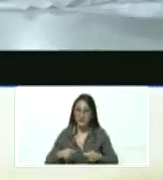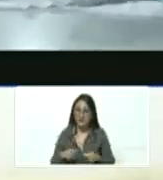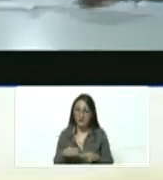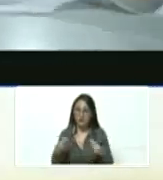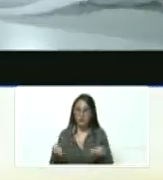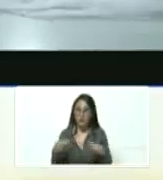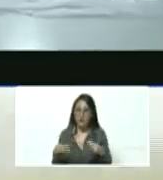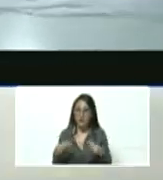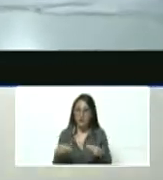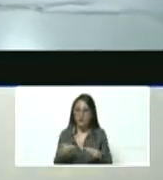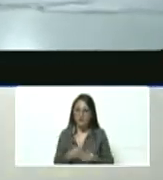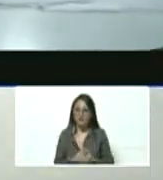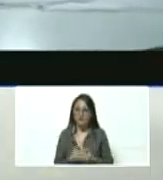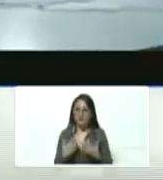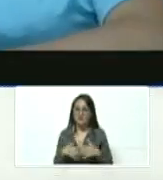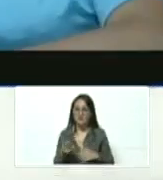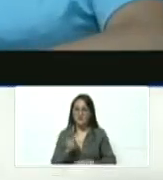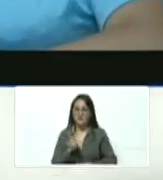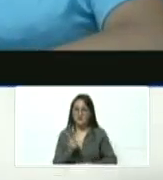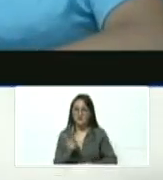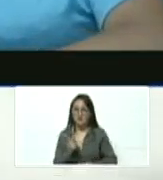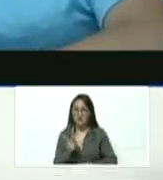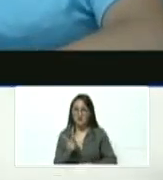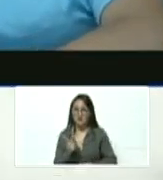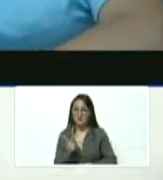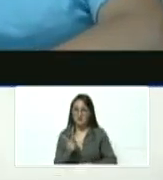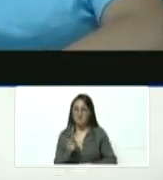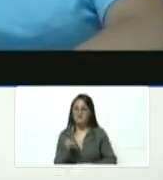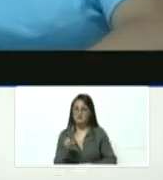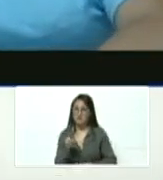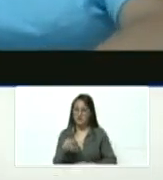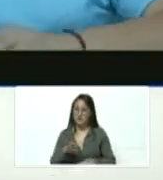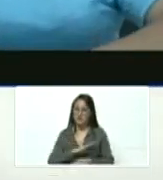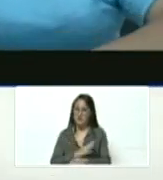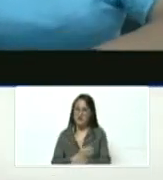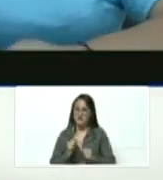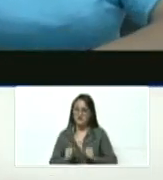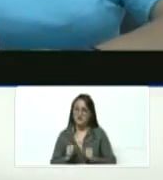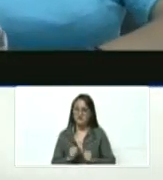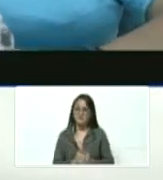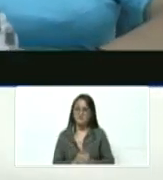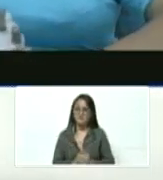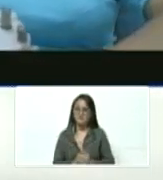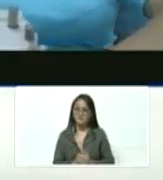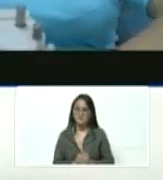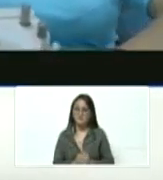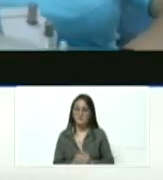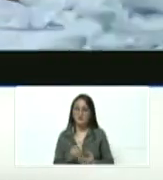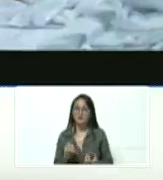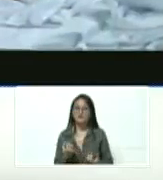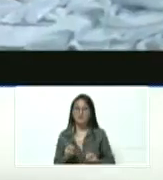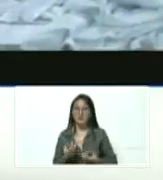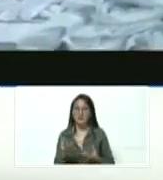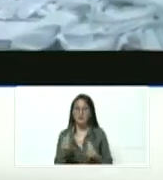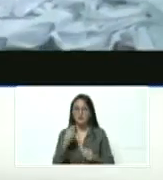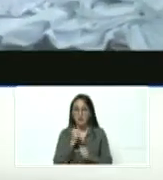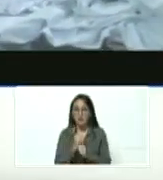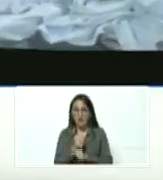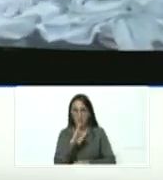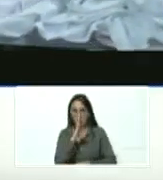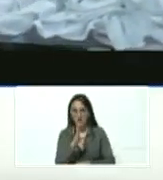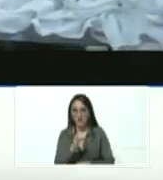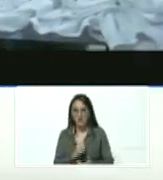cuero, la industria venezolana es una gran fuerza. ¿Y cuánto genera empleo? Empleos